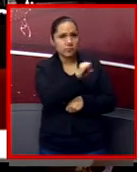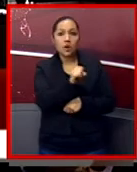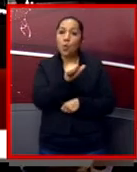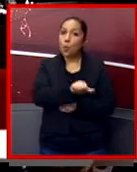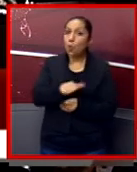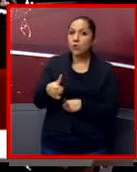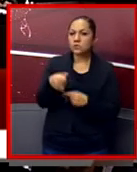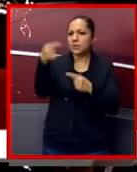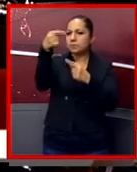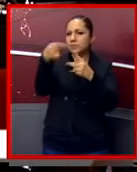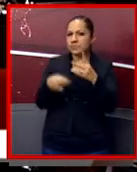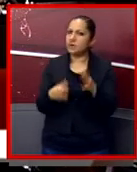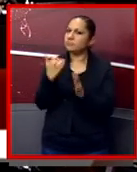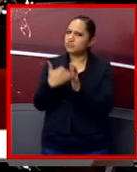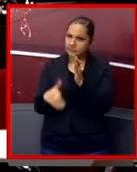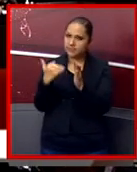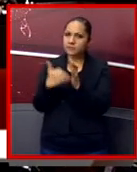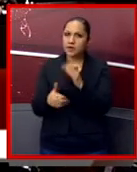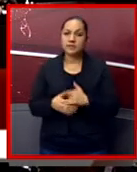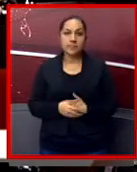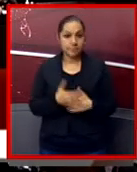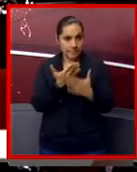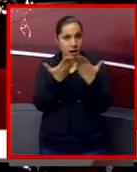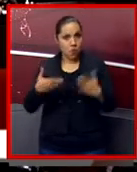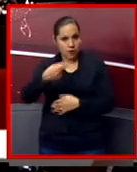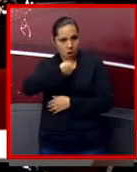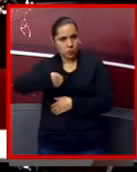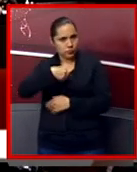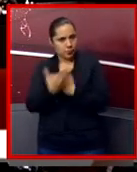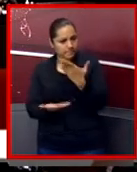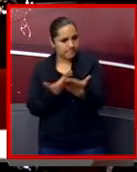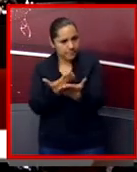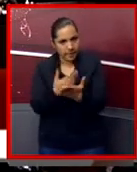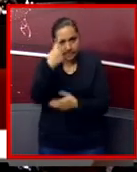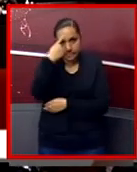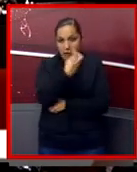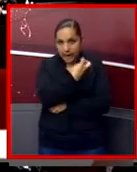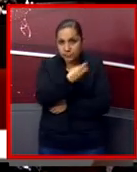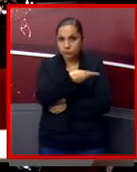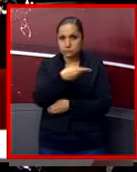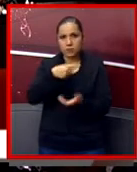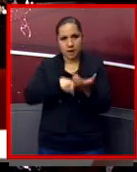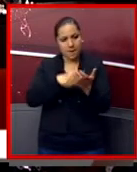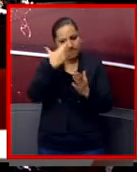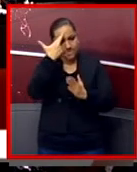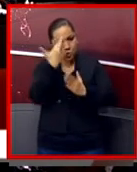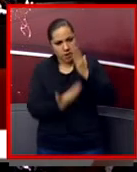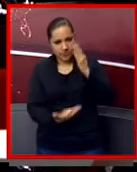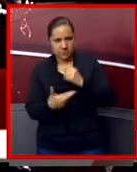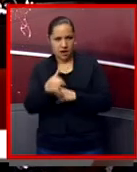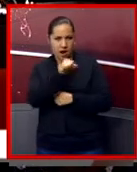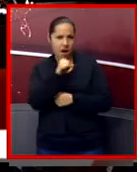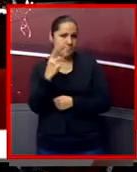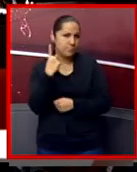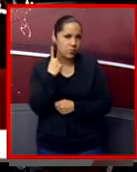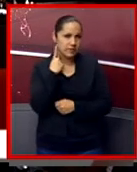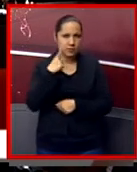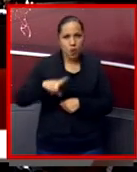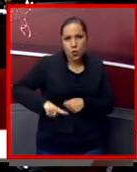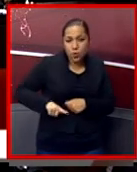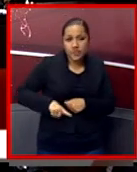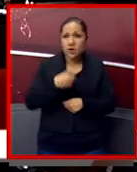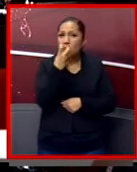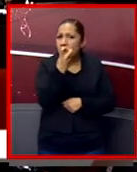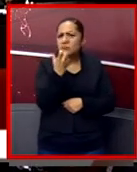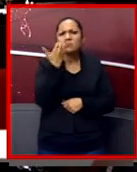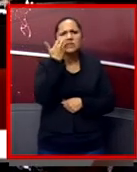la iniciativa para que la violencia política de género sea un delito electoral. Y eso